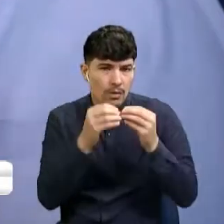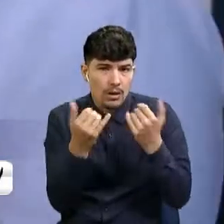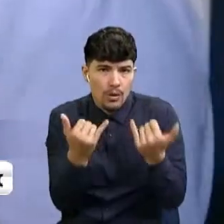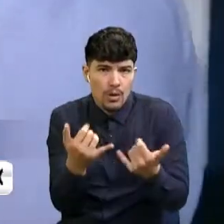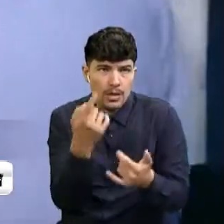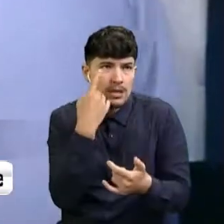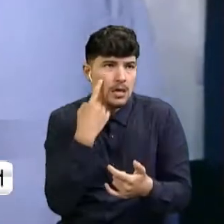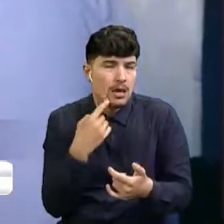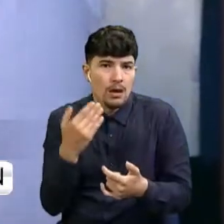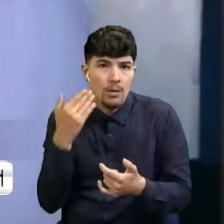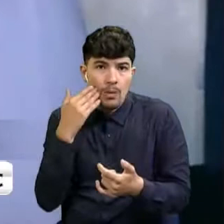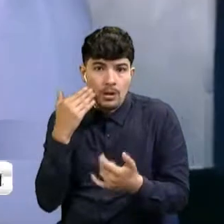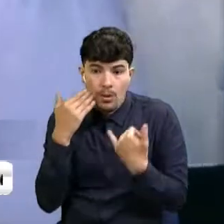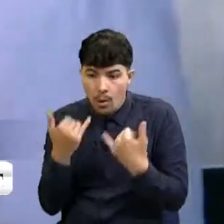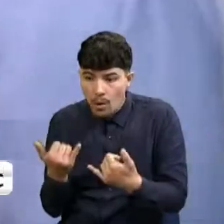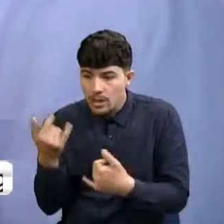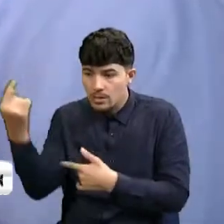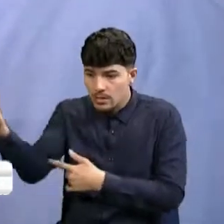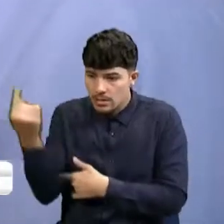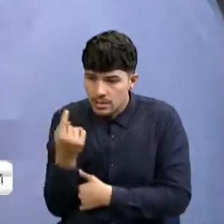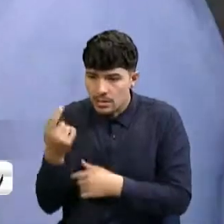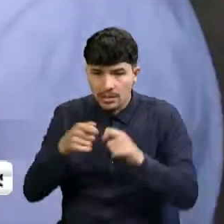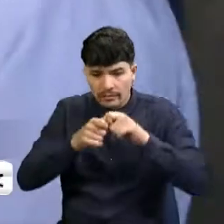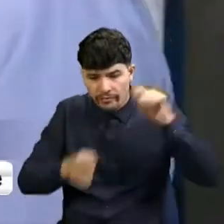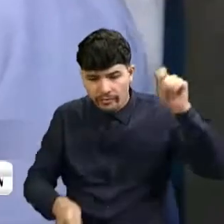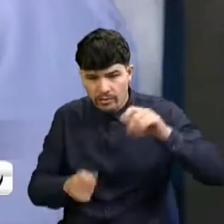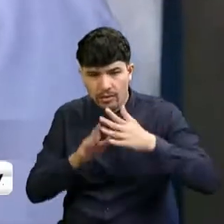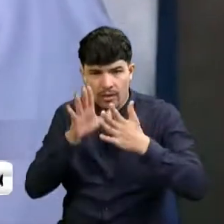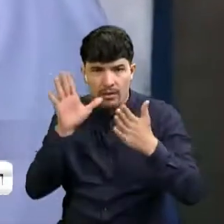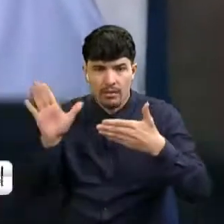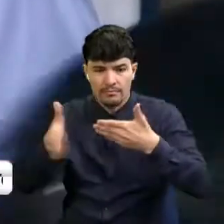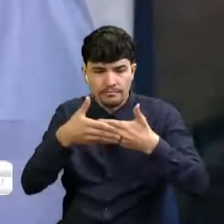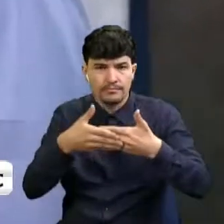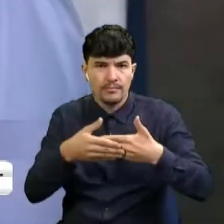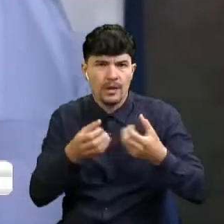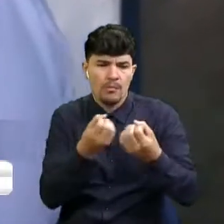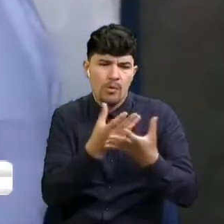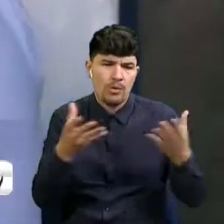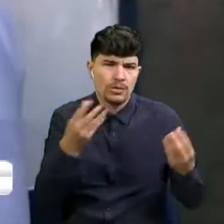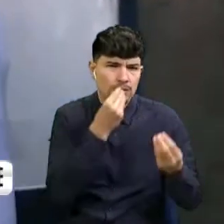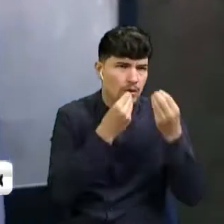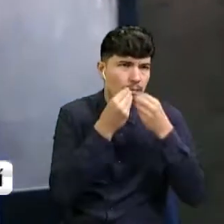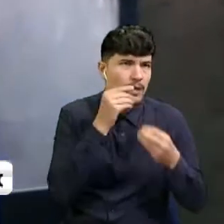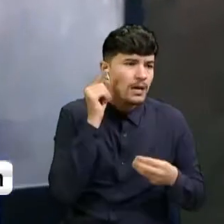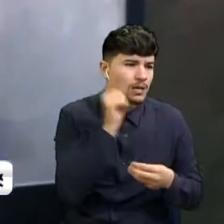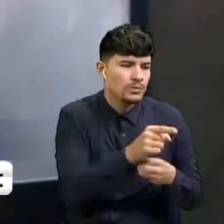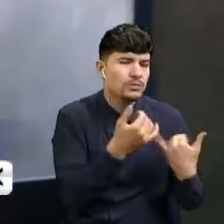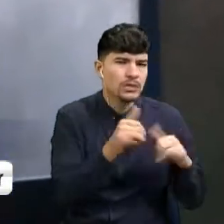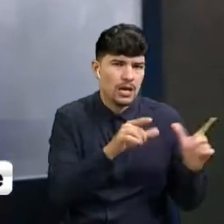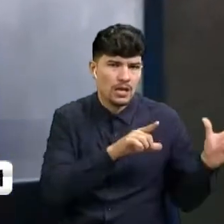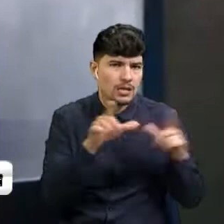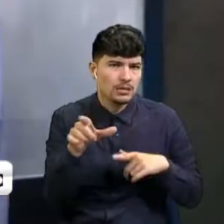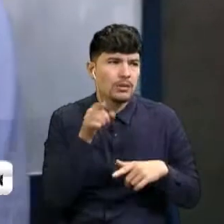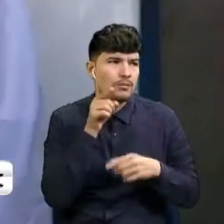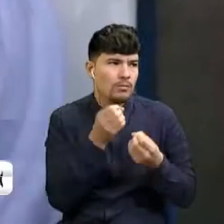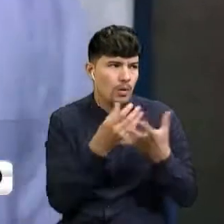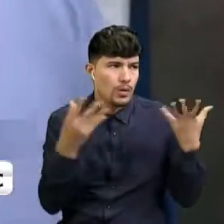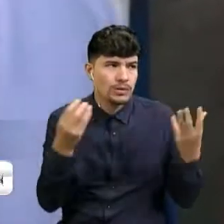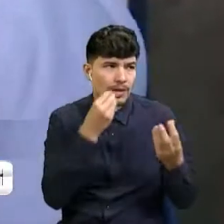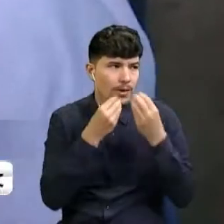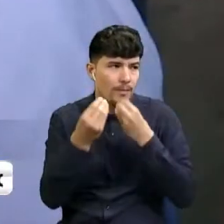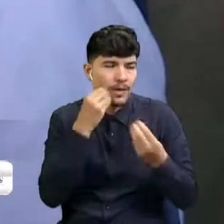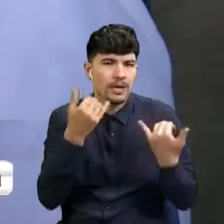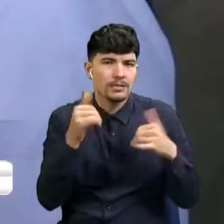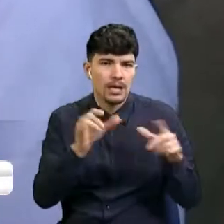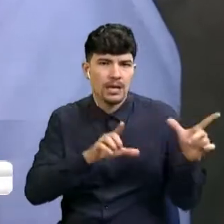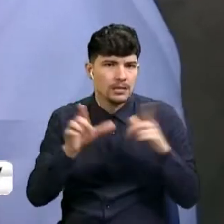hoy llegaron y nos atropellaron de esta manera sellando. Es mucha la comida que se tenía ya preparada, mucha la comida que se tenía